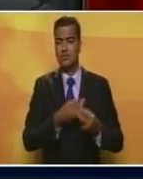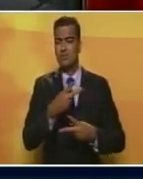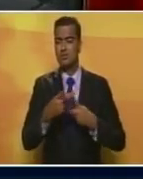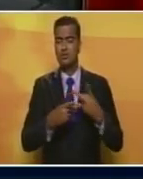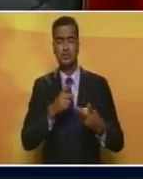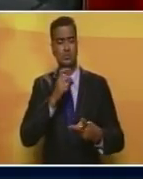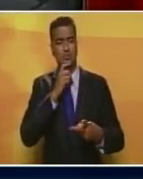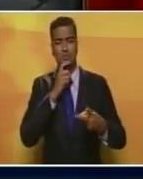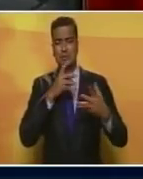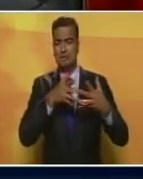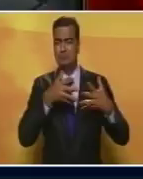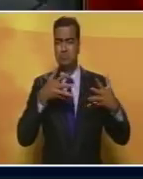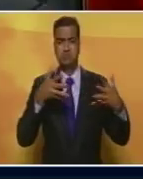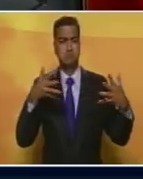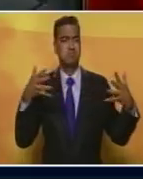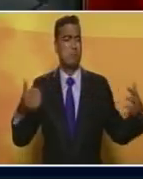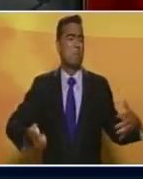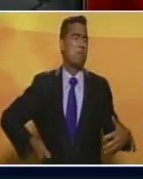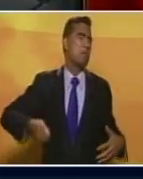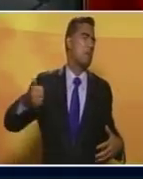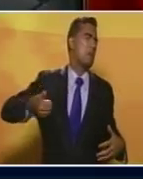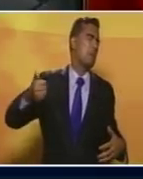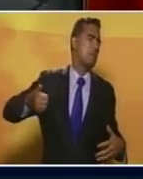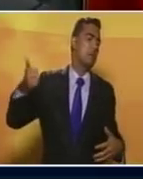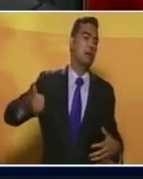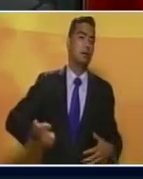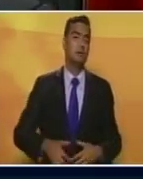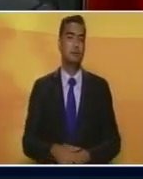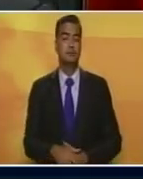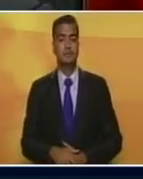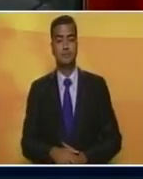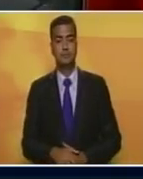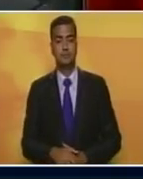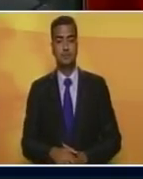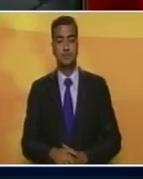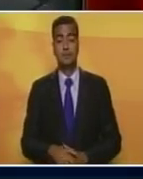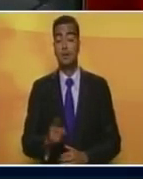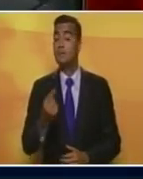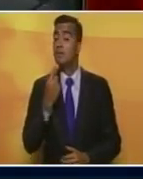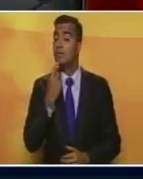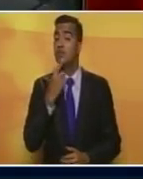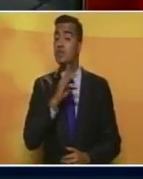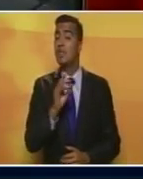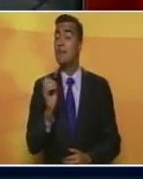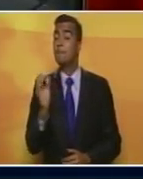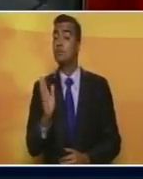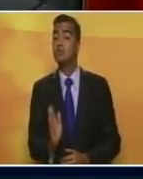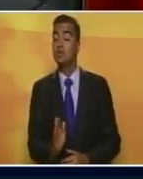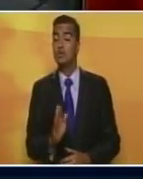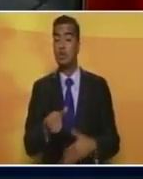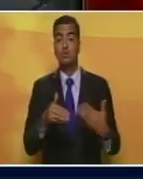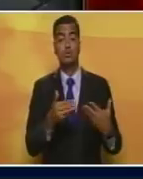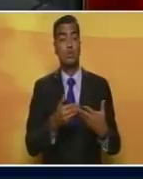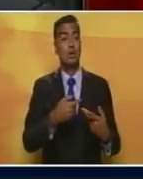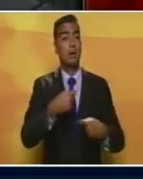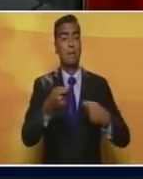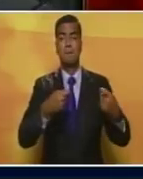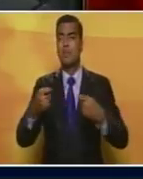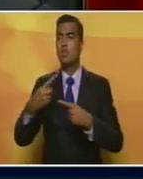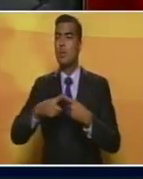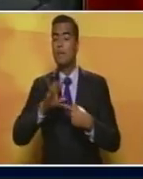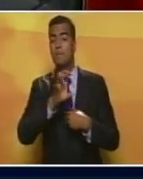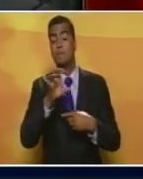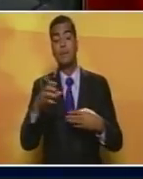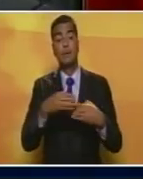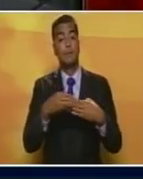de la deuda pública pagada en bolívares, pero denominada en dólares, es decir, el gobierno va a tener ahora que usar muchos más bolívares para